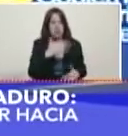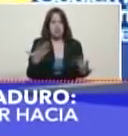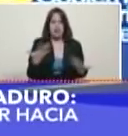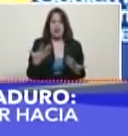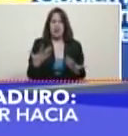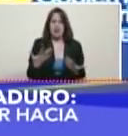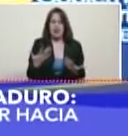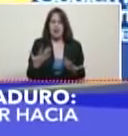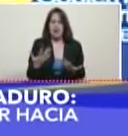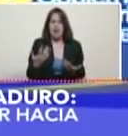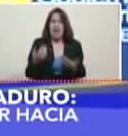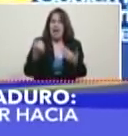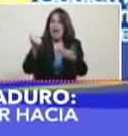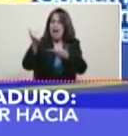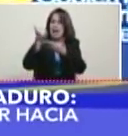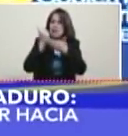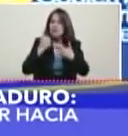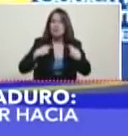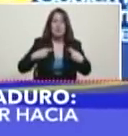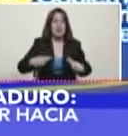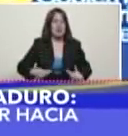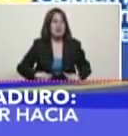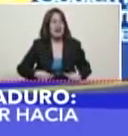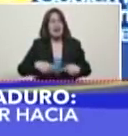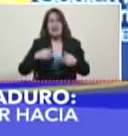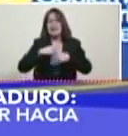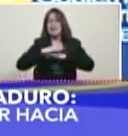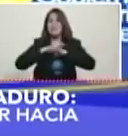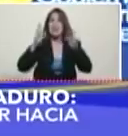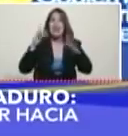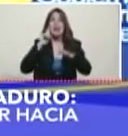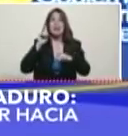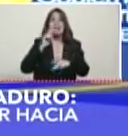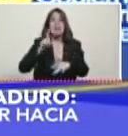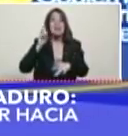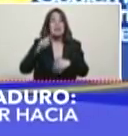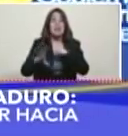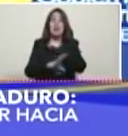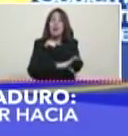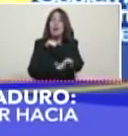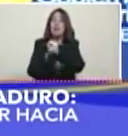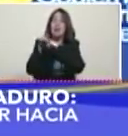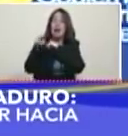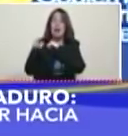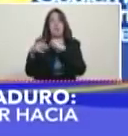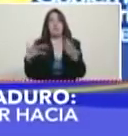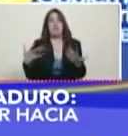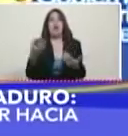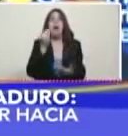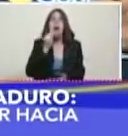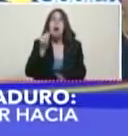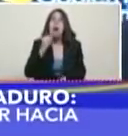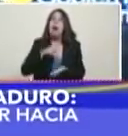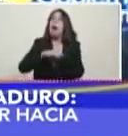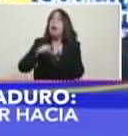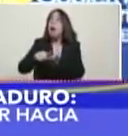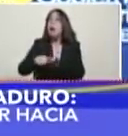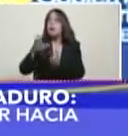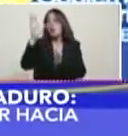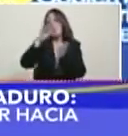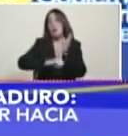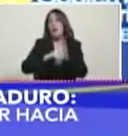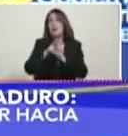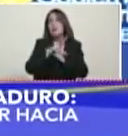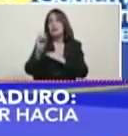de la ayuda humanitaria es un show, es una trampa cazabobo. Nos roban 30 mil millones de